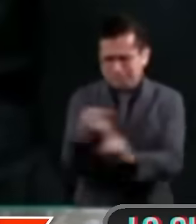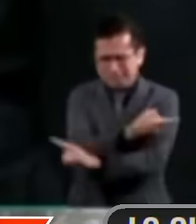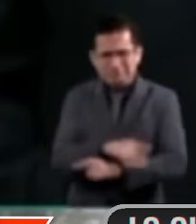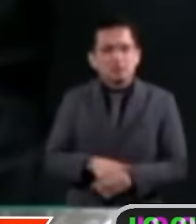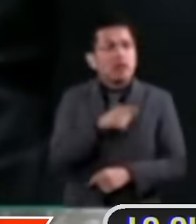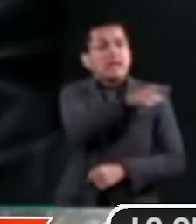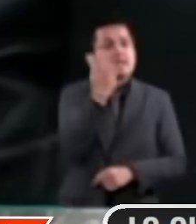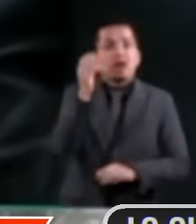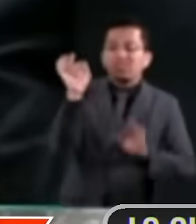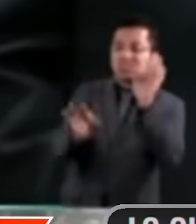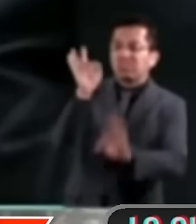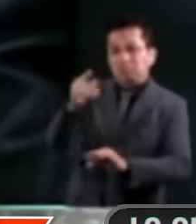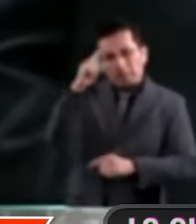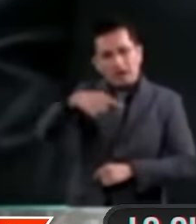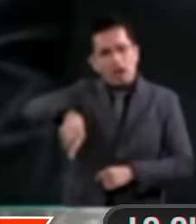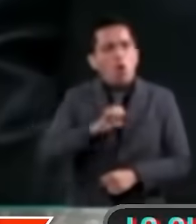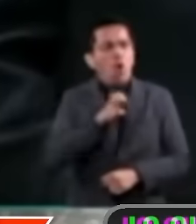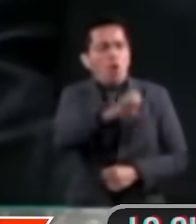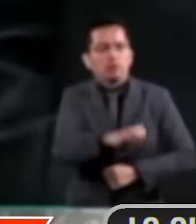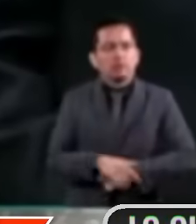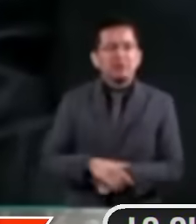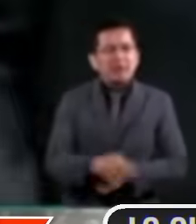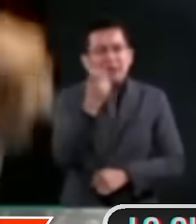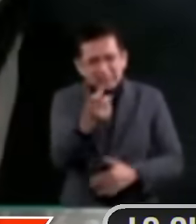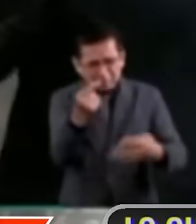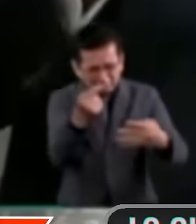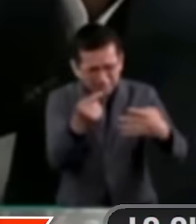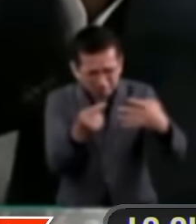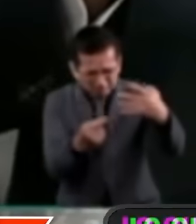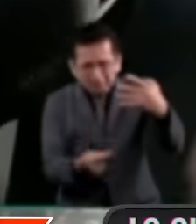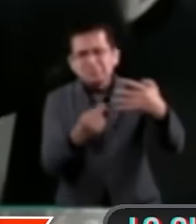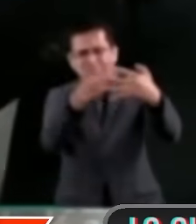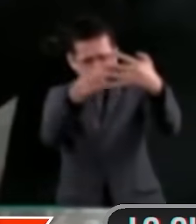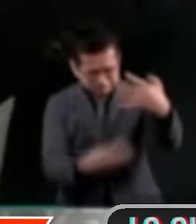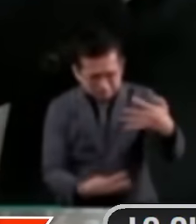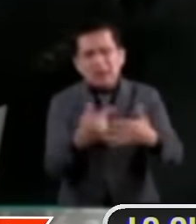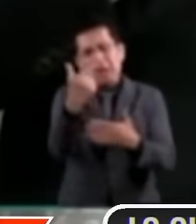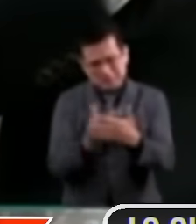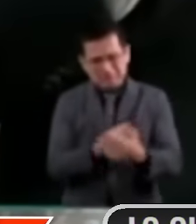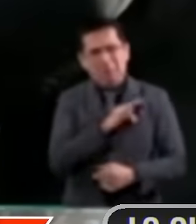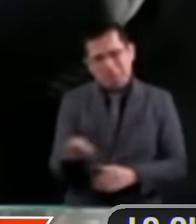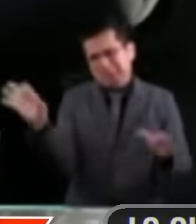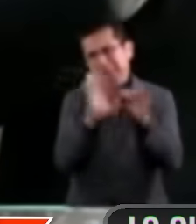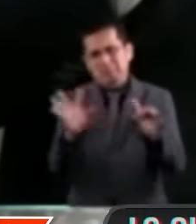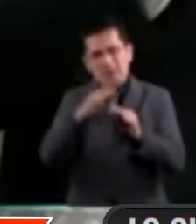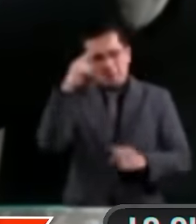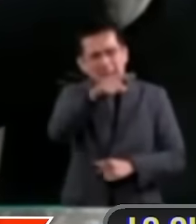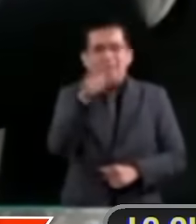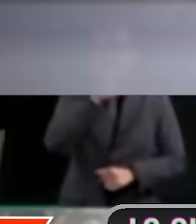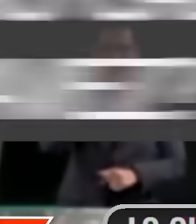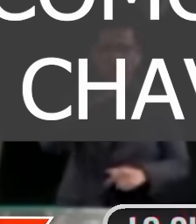así podrán seguir enumerando una lista de destrucción y de traiciones, como eso de